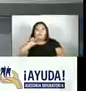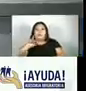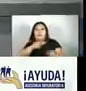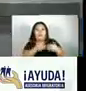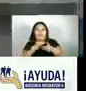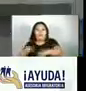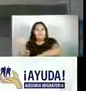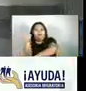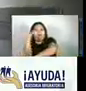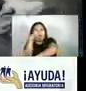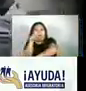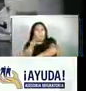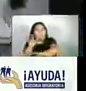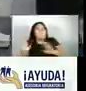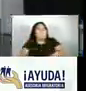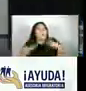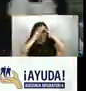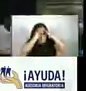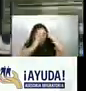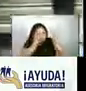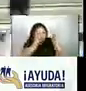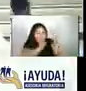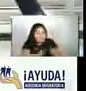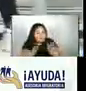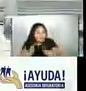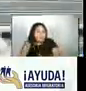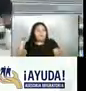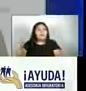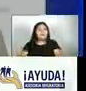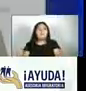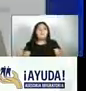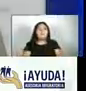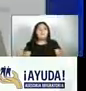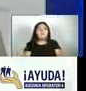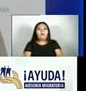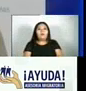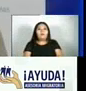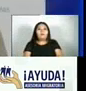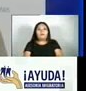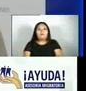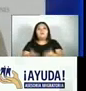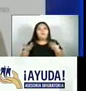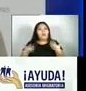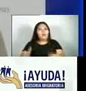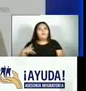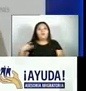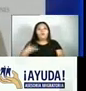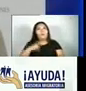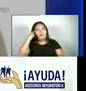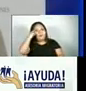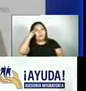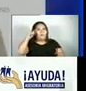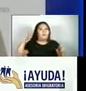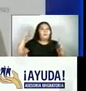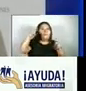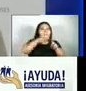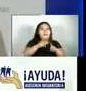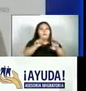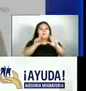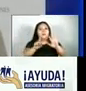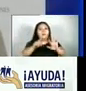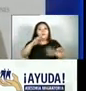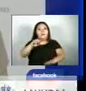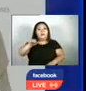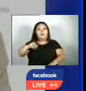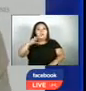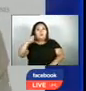consulados, como parte del plan de atención de los salvadoreños en el exterior. Pusimos como meta entregar 60 mil pasaportes